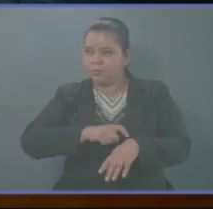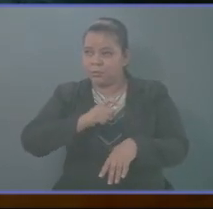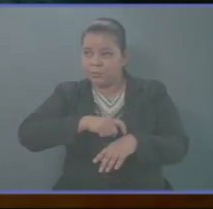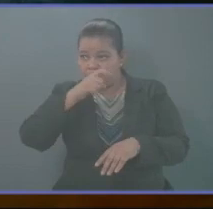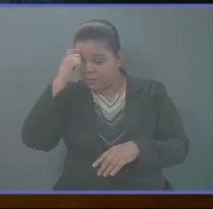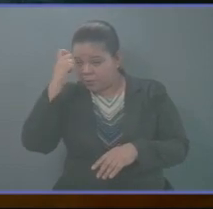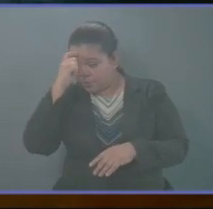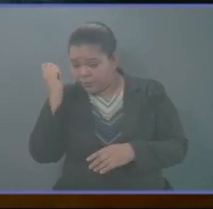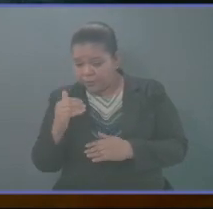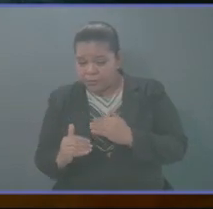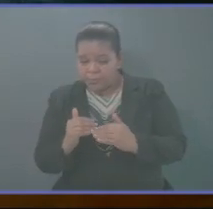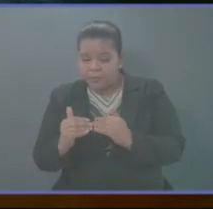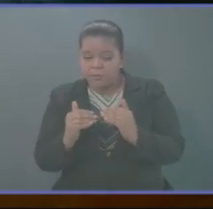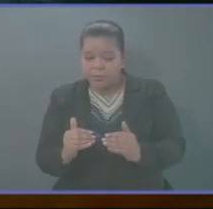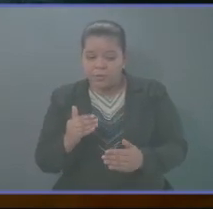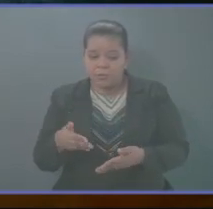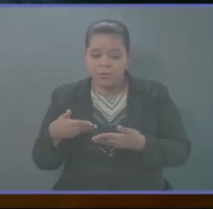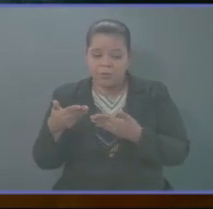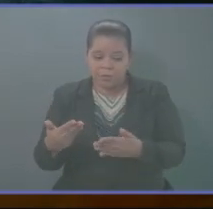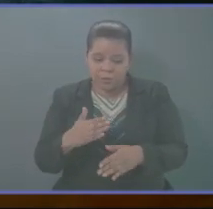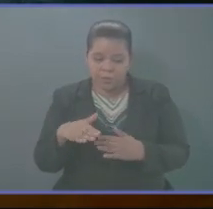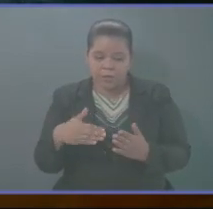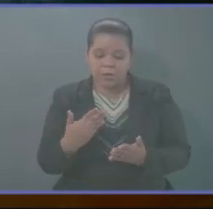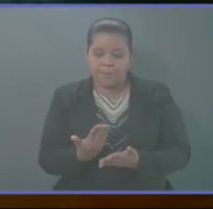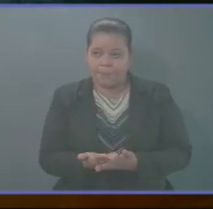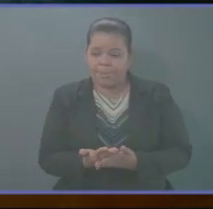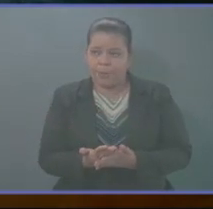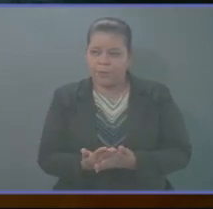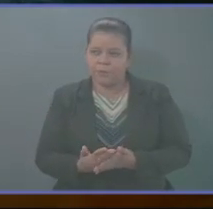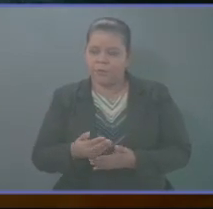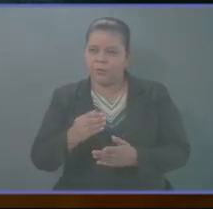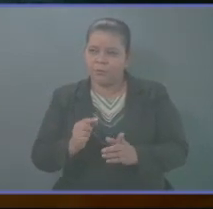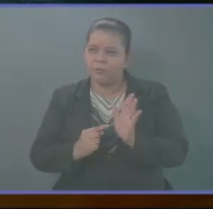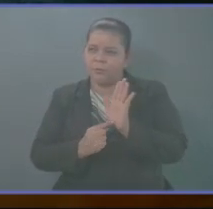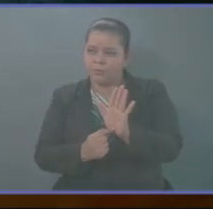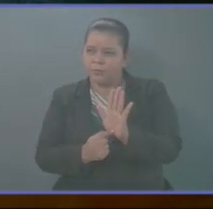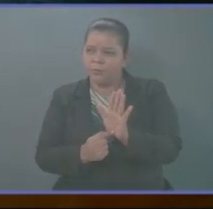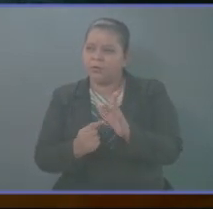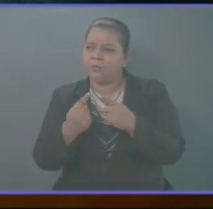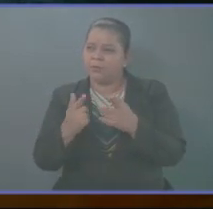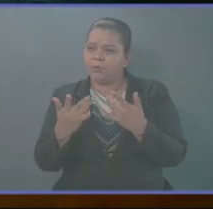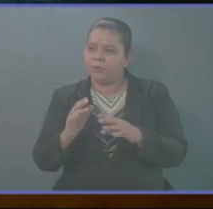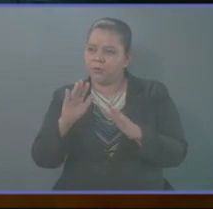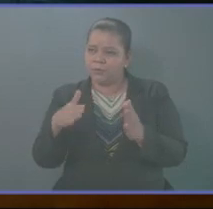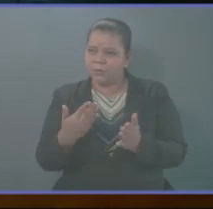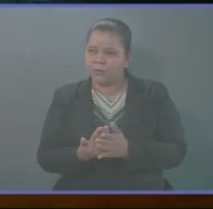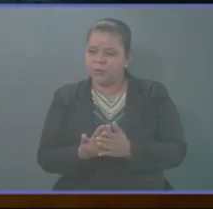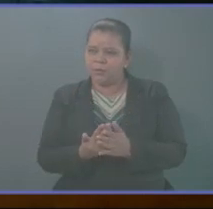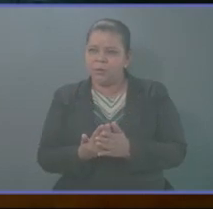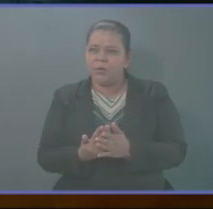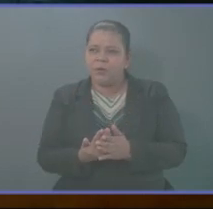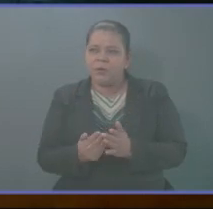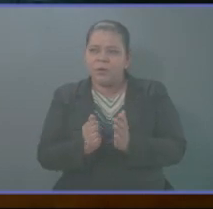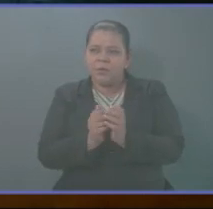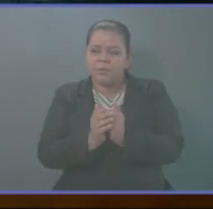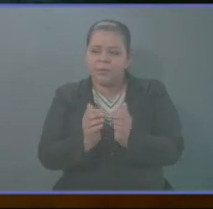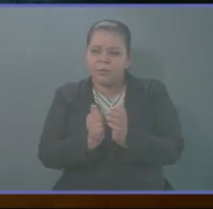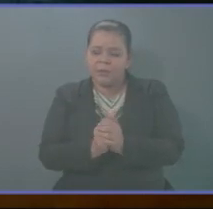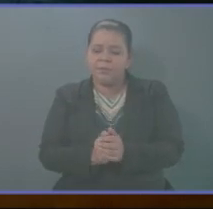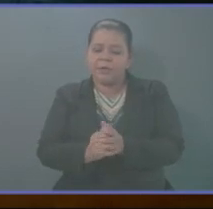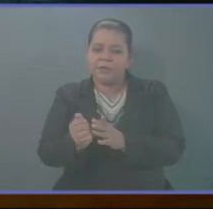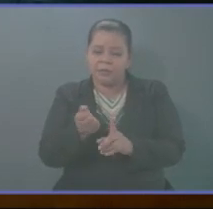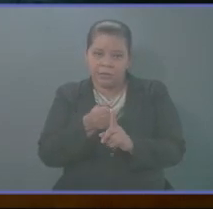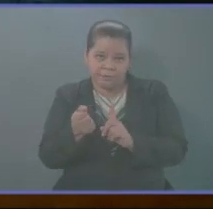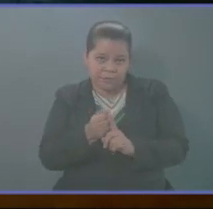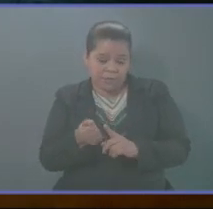de empresas, el recorte de personal y la pérdida de prestaciones laborales, tales como el seguro social. Expresan que es necesario